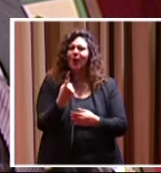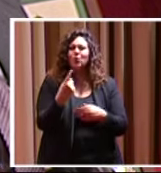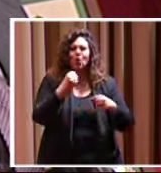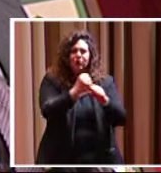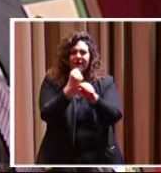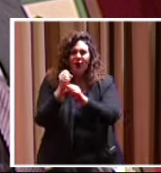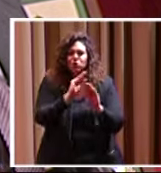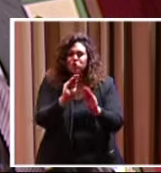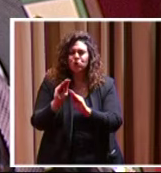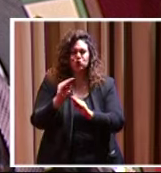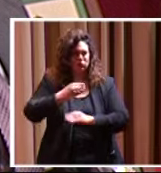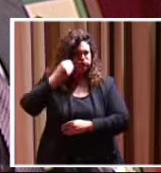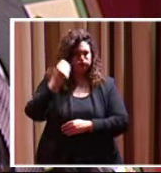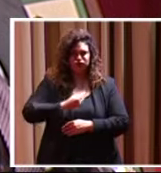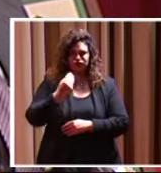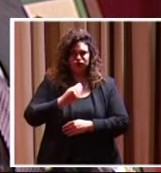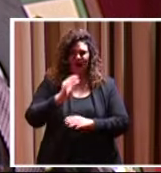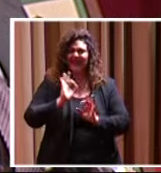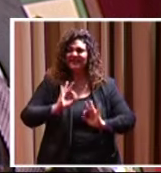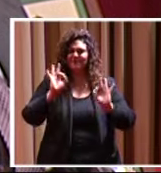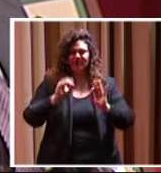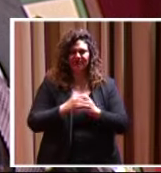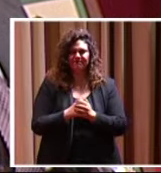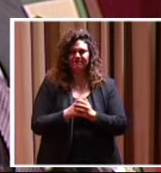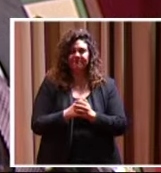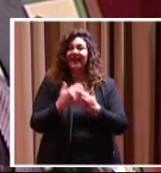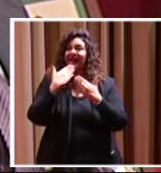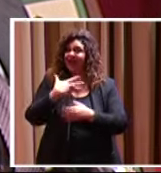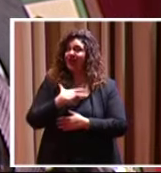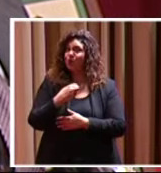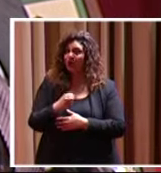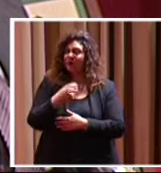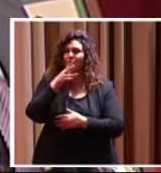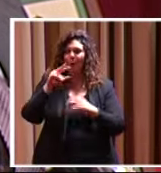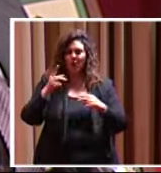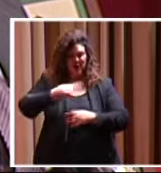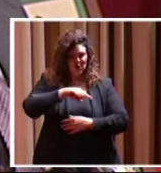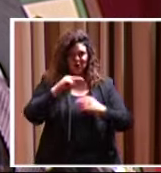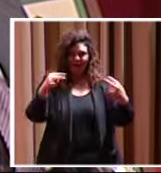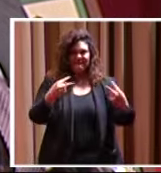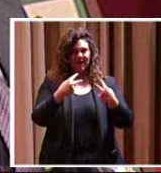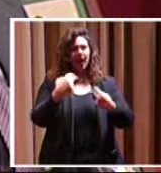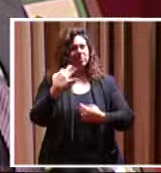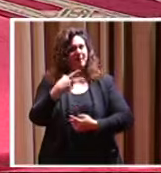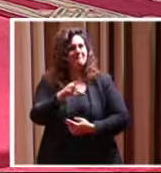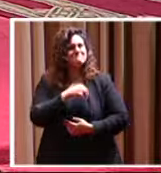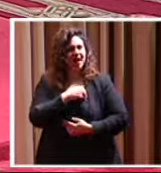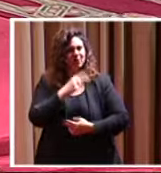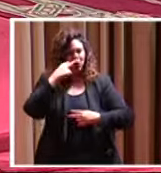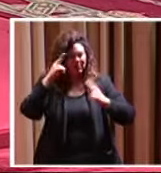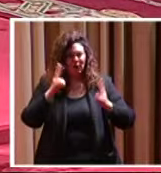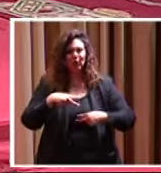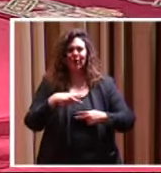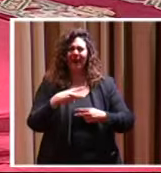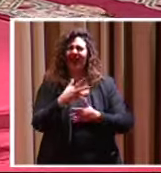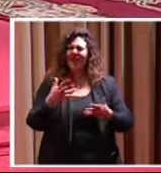actuación. Agradecimiento al Ayuntamiento por haber querido ver en nosotros esos méritos y reconocernos con